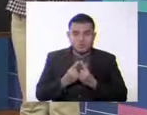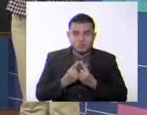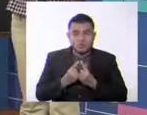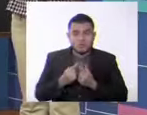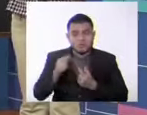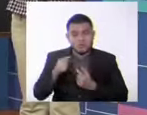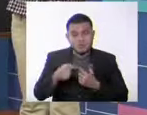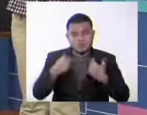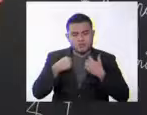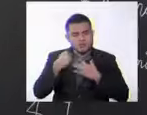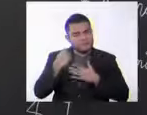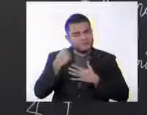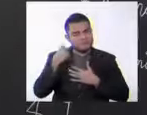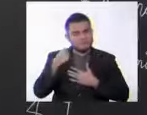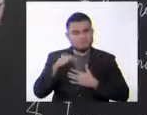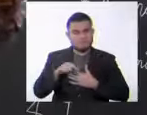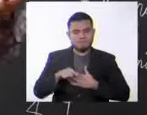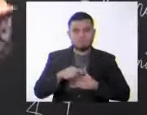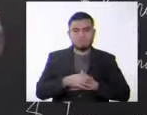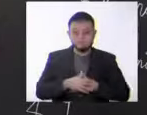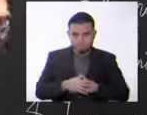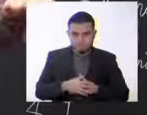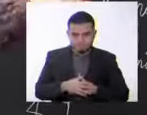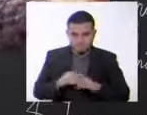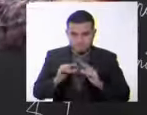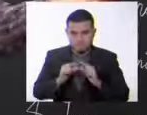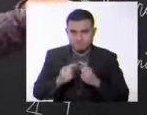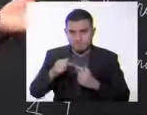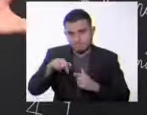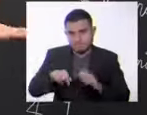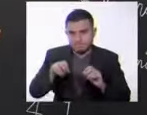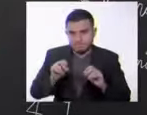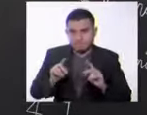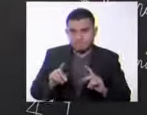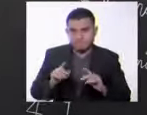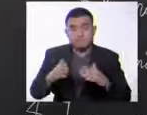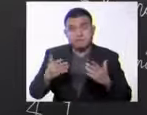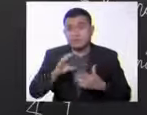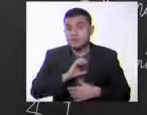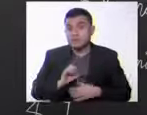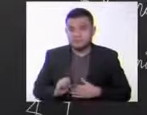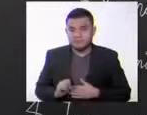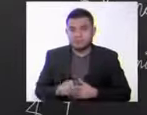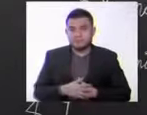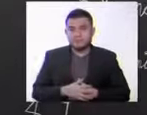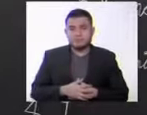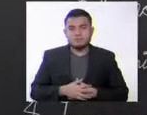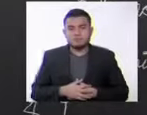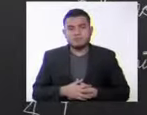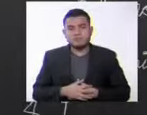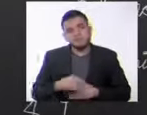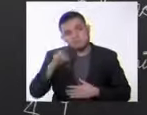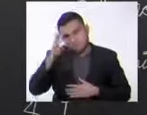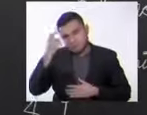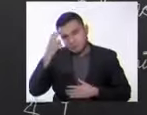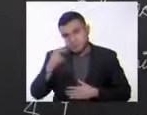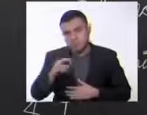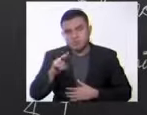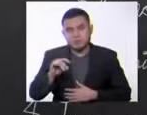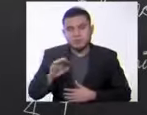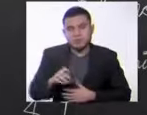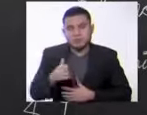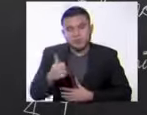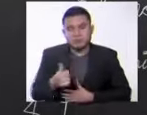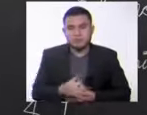una importancia muy grande para un grupo, en este caso para El Salvador. Es decir, él es útil y es buena,